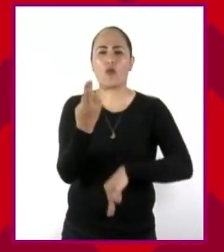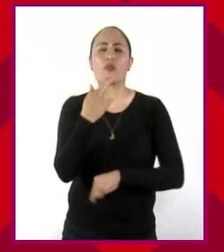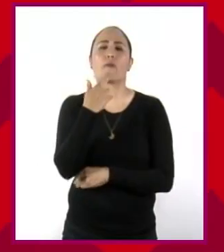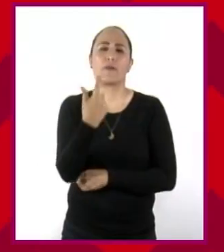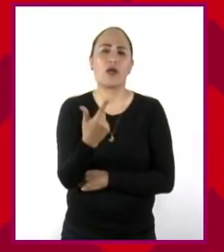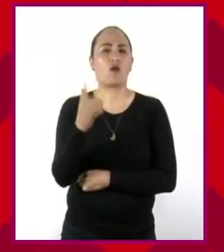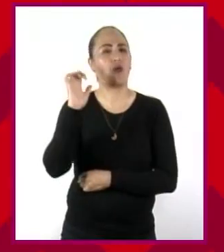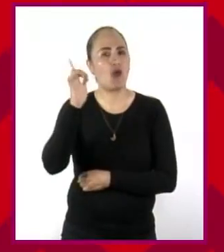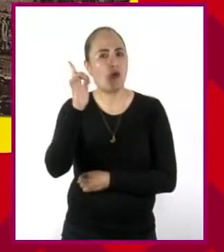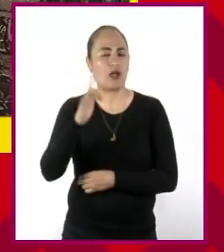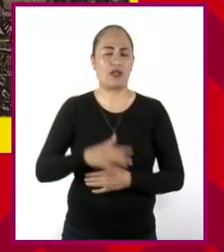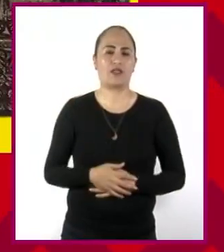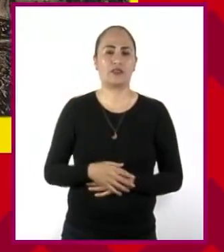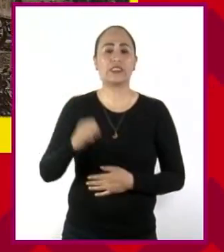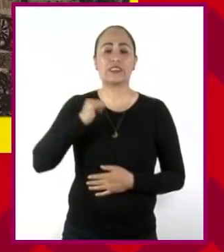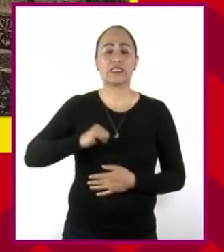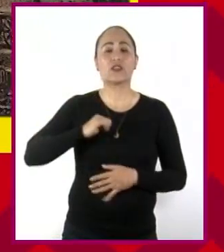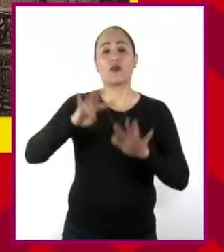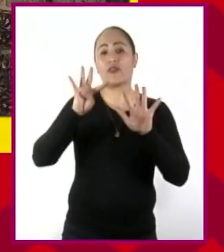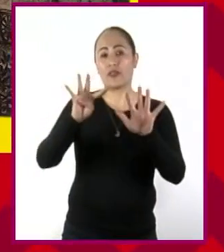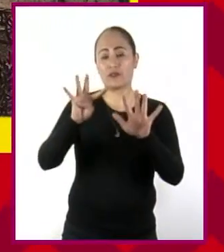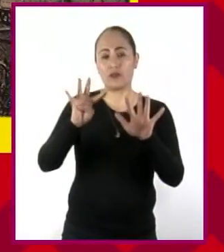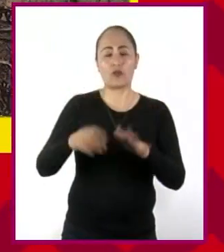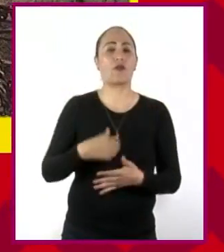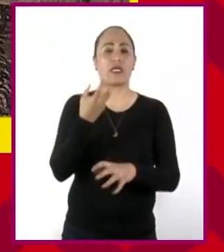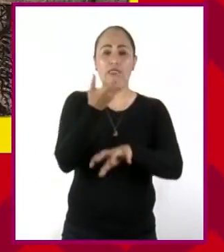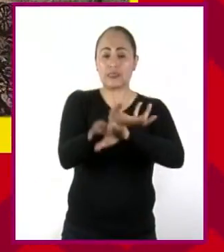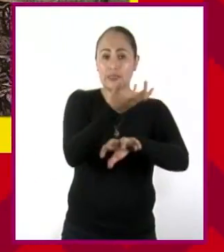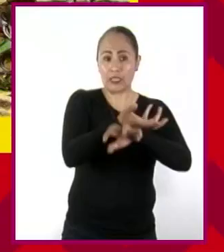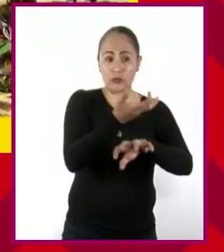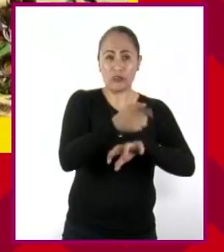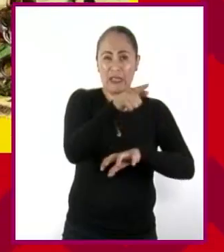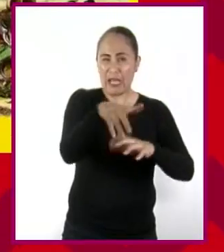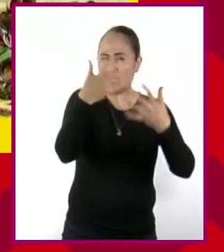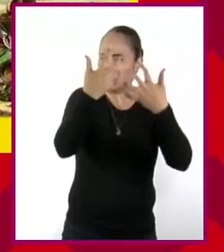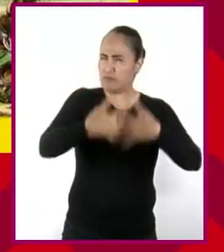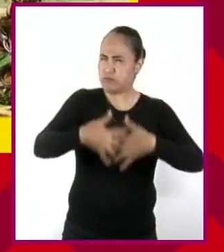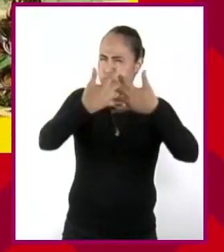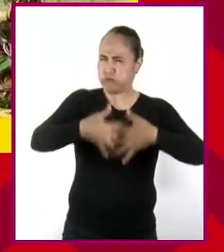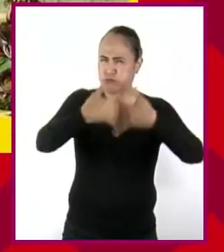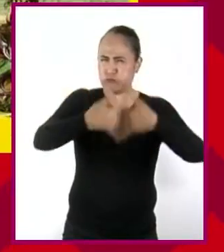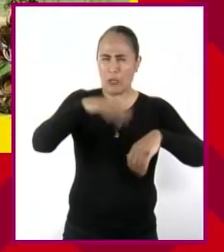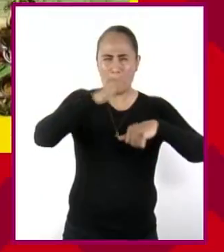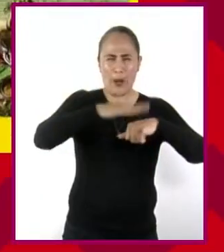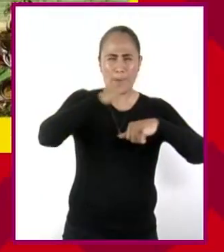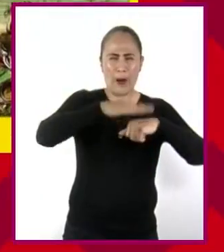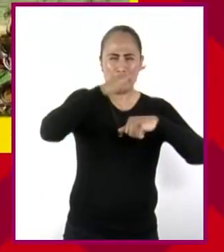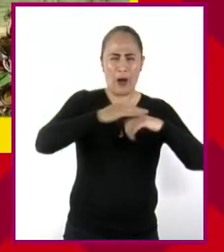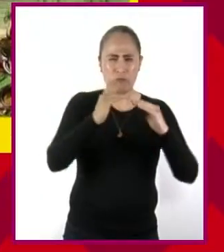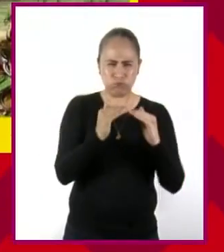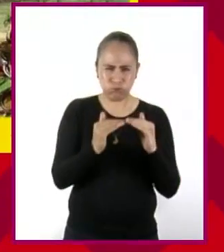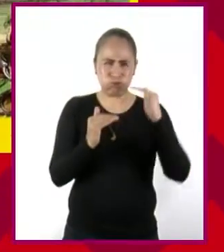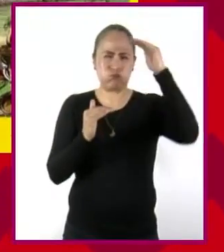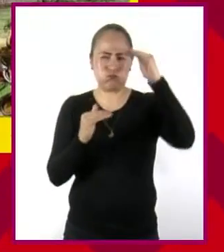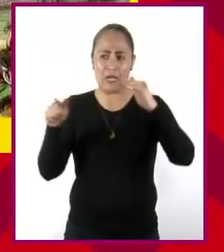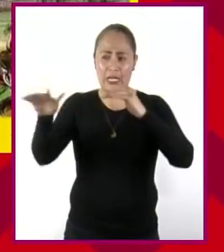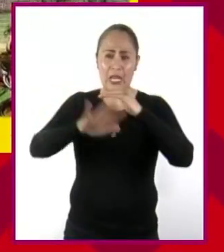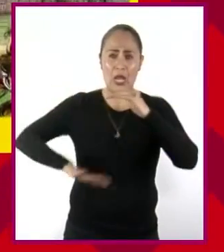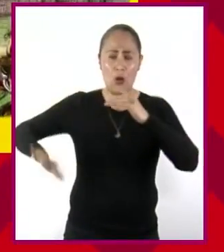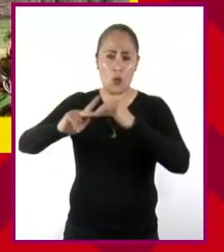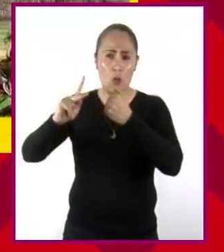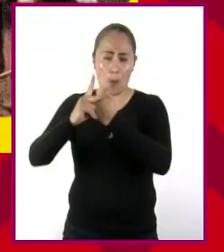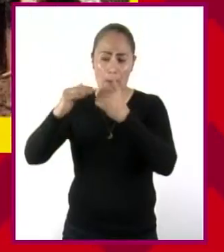siglo XIX, Estados Unidos tiene una producción industrial mayor a la de los imperios más poderosos de